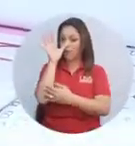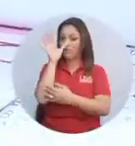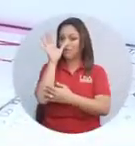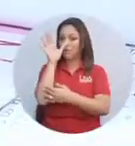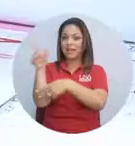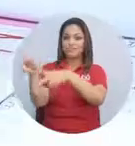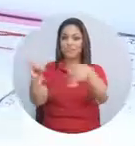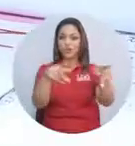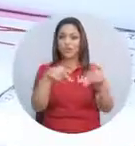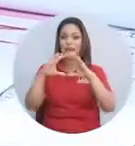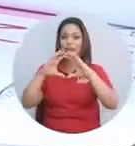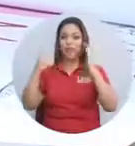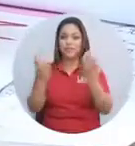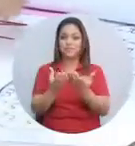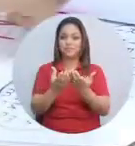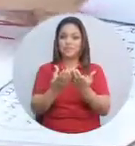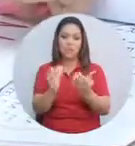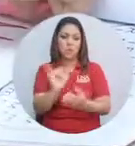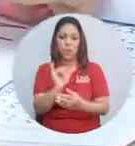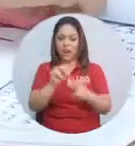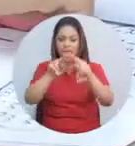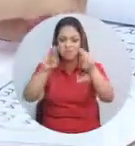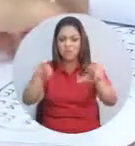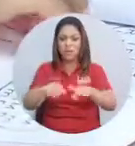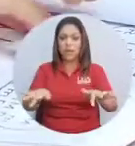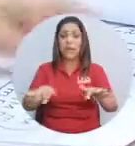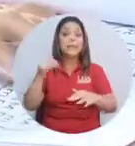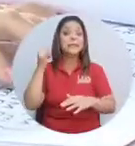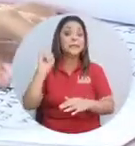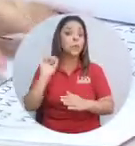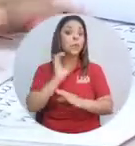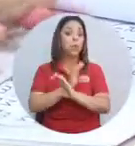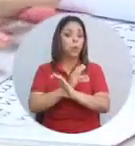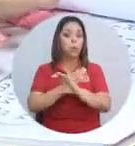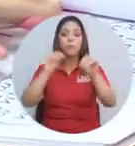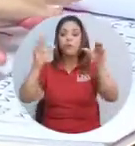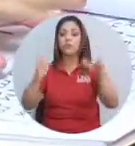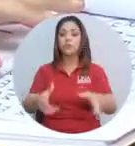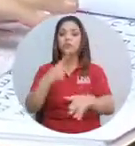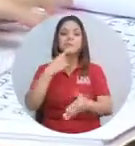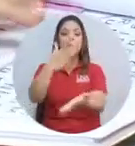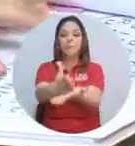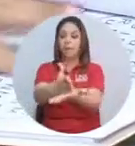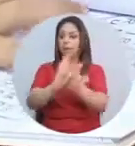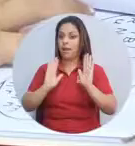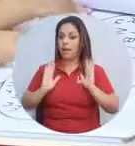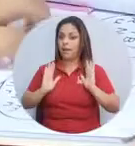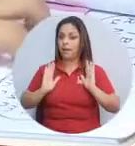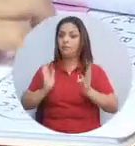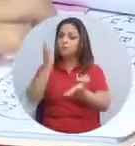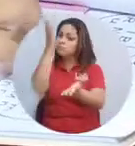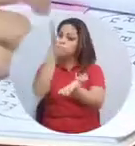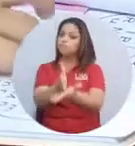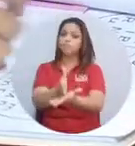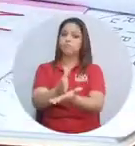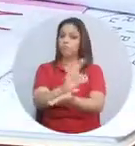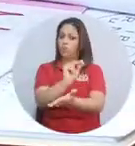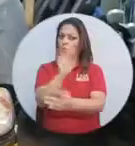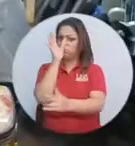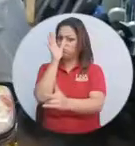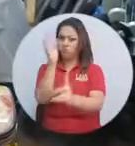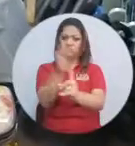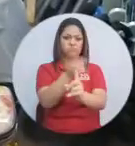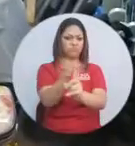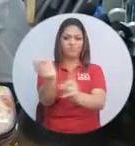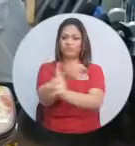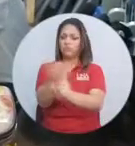clase, incluso en el espacio virtual, si ese docente no tiene la capacidad de frenarlo y decir que esto no sirva para empezar a hacer